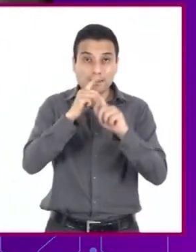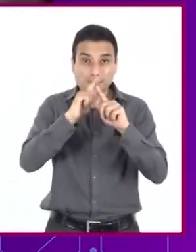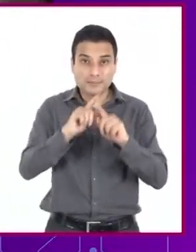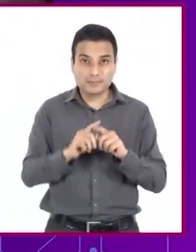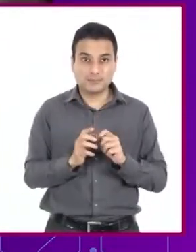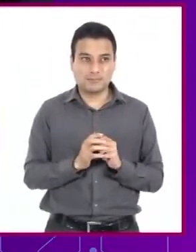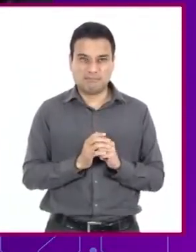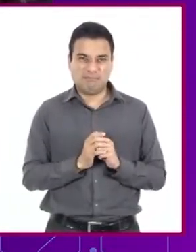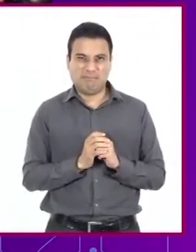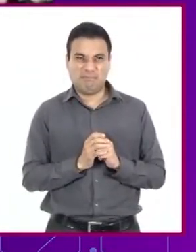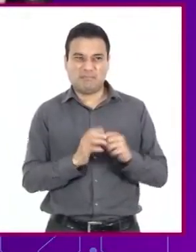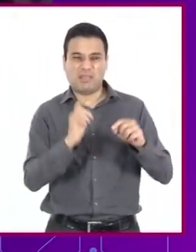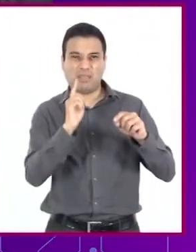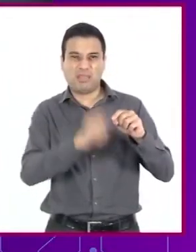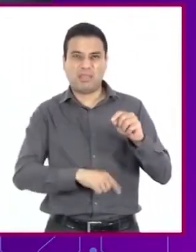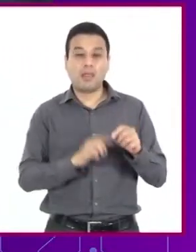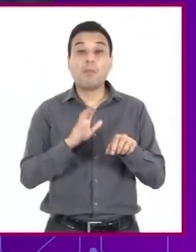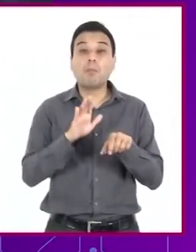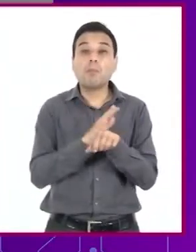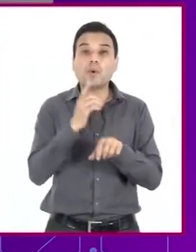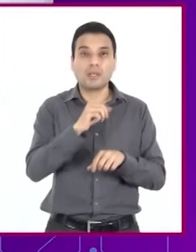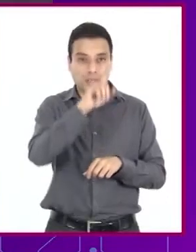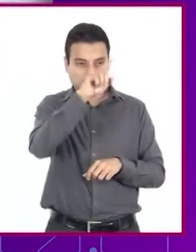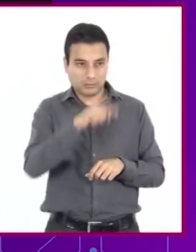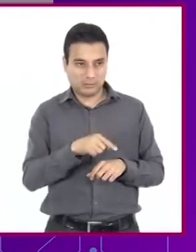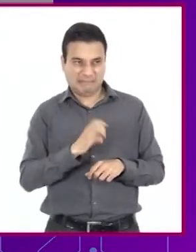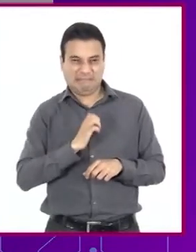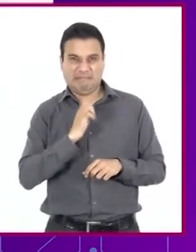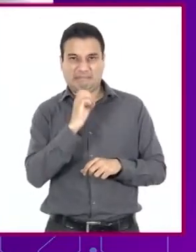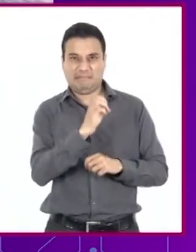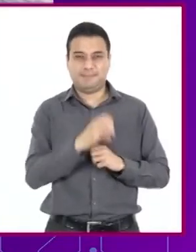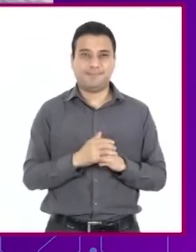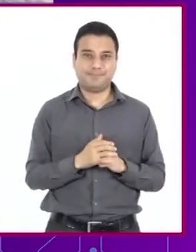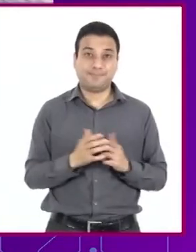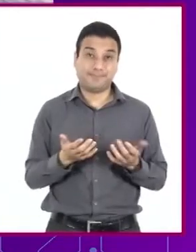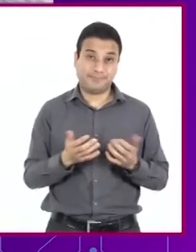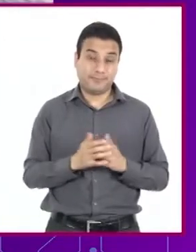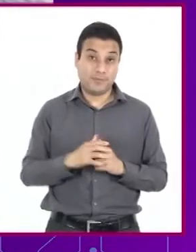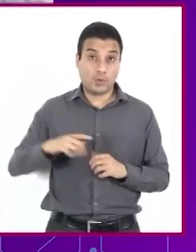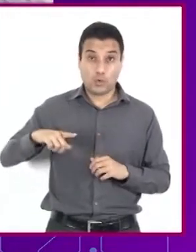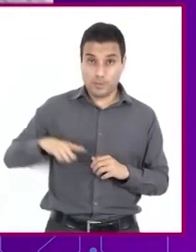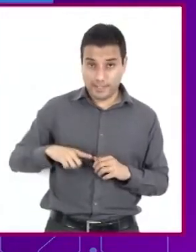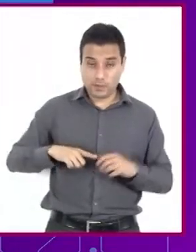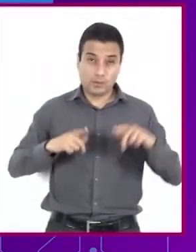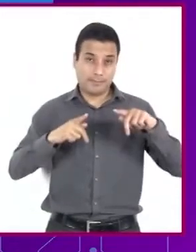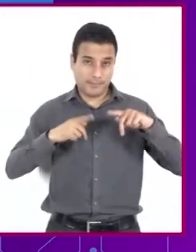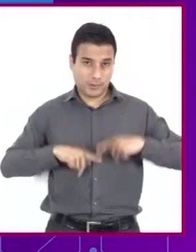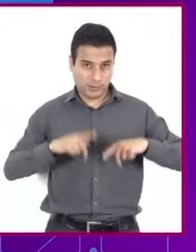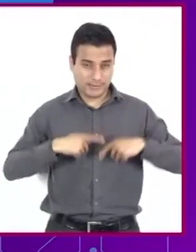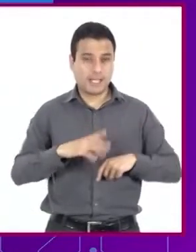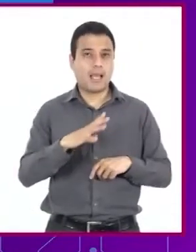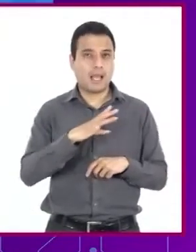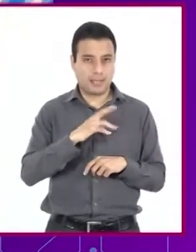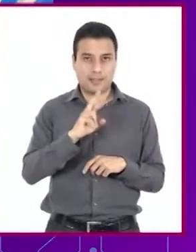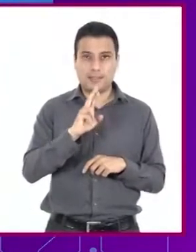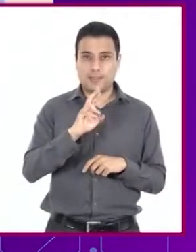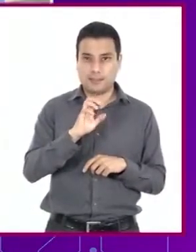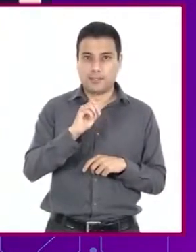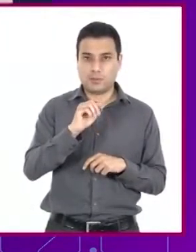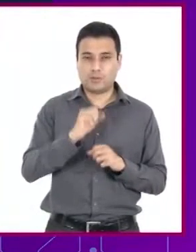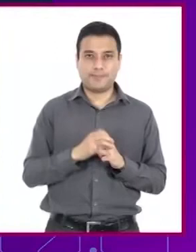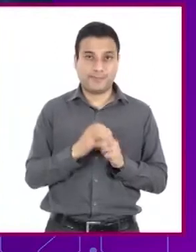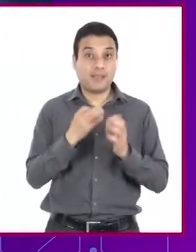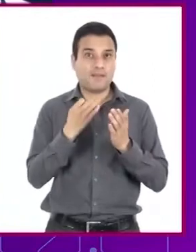apariencia física. Ante esto, ciudadanos y autoridades tenemos los siguientes retos. 1. Crear